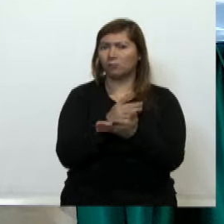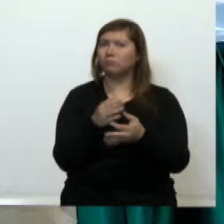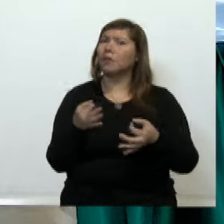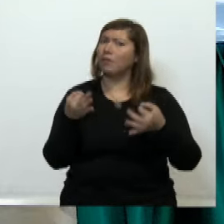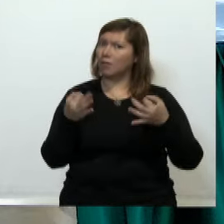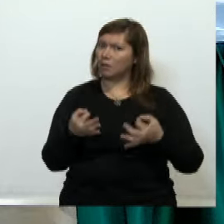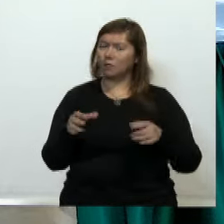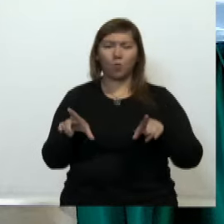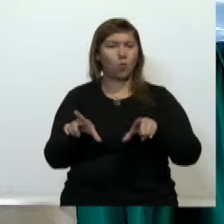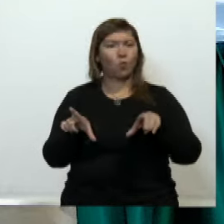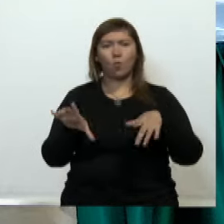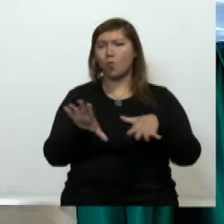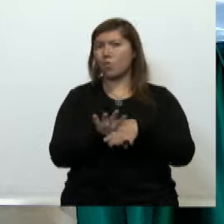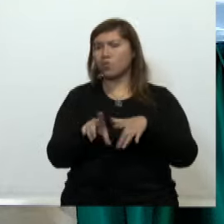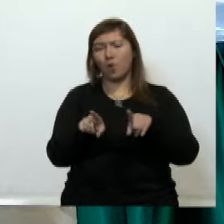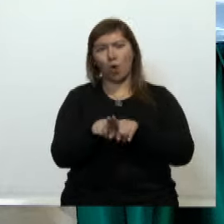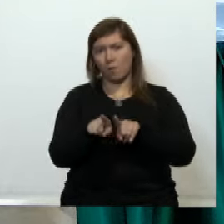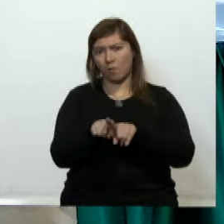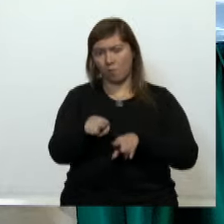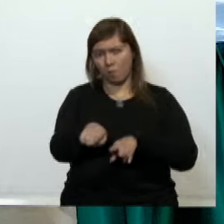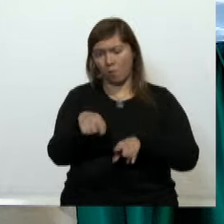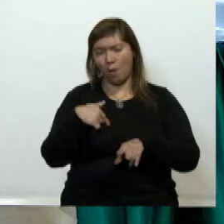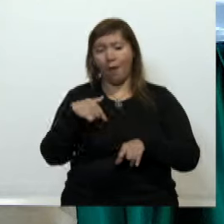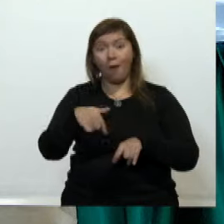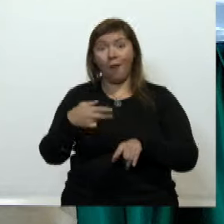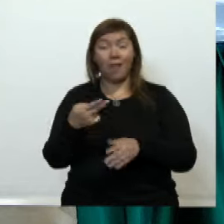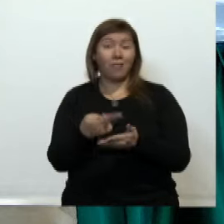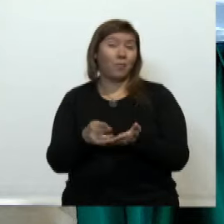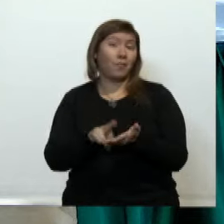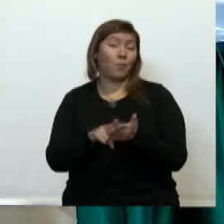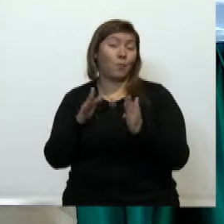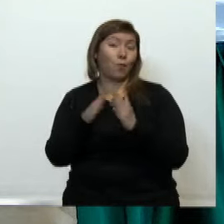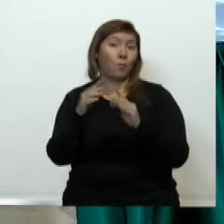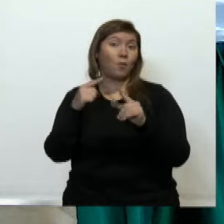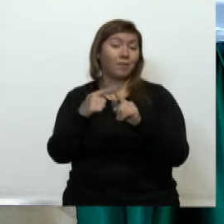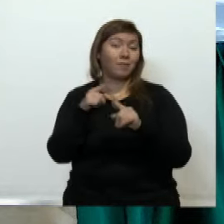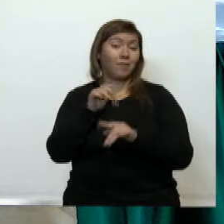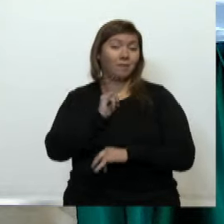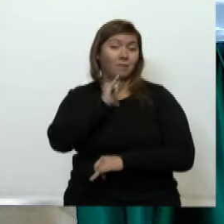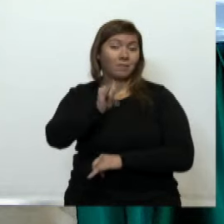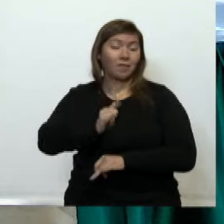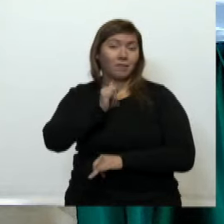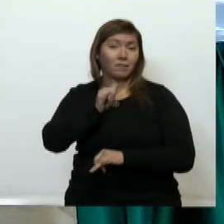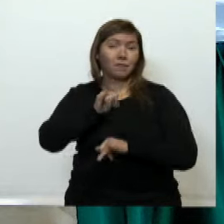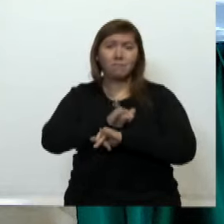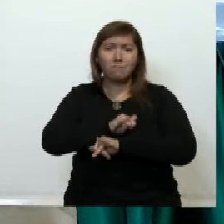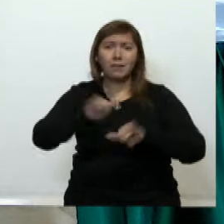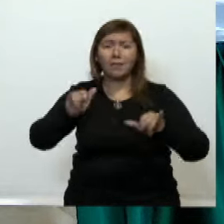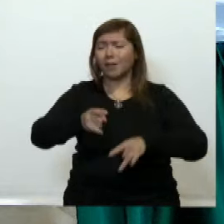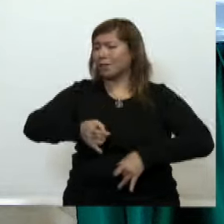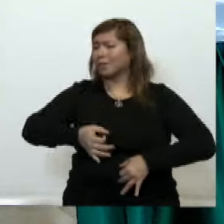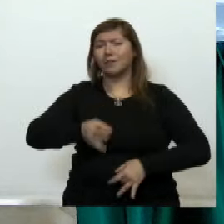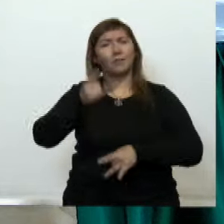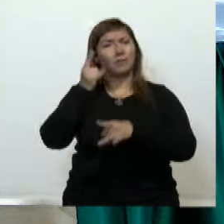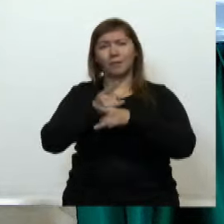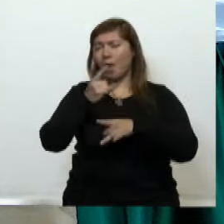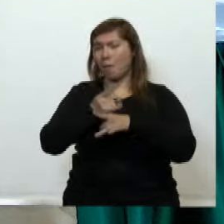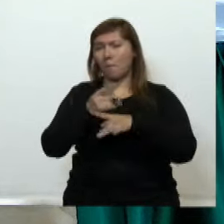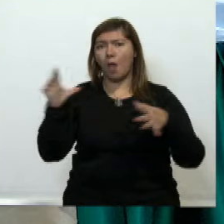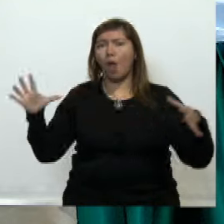que hoy vale la pena volver a insistir como iglesia: ese debe ser nuestro mensaje siempre. El de la